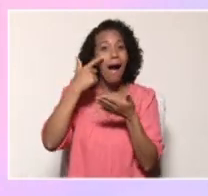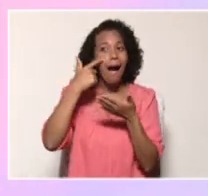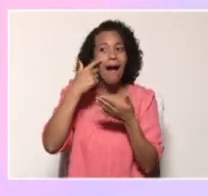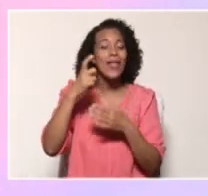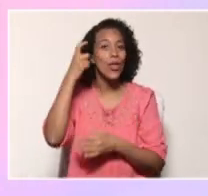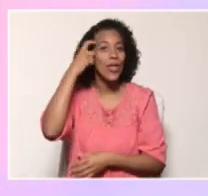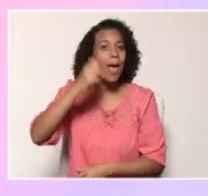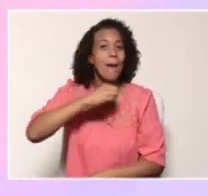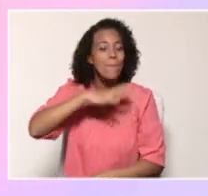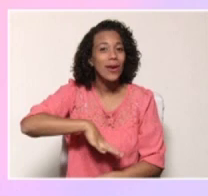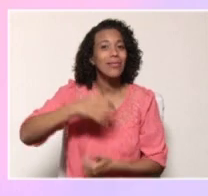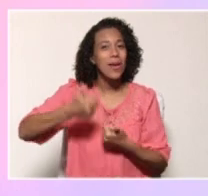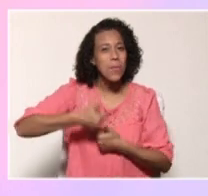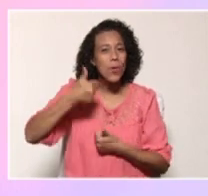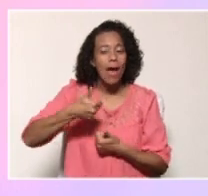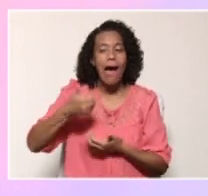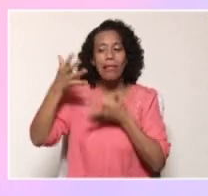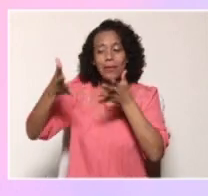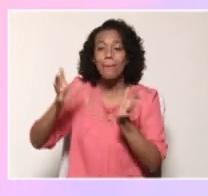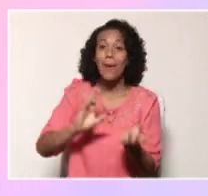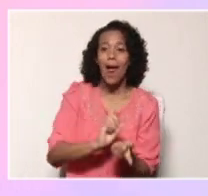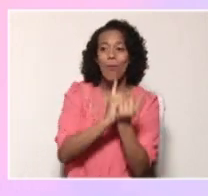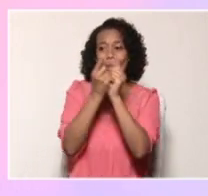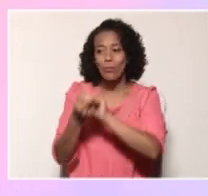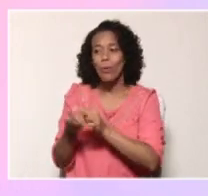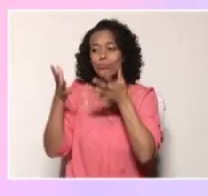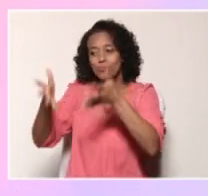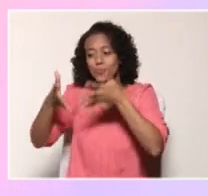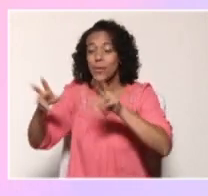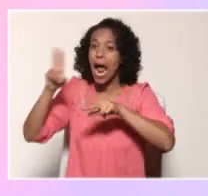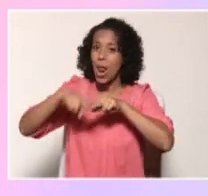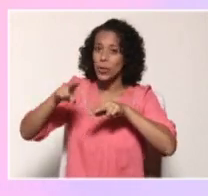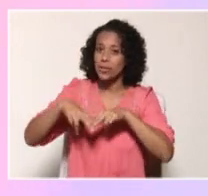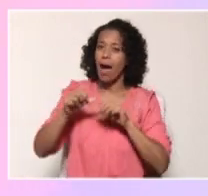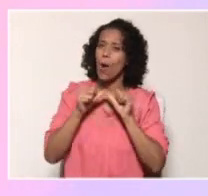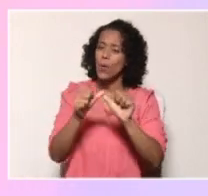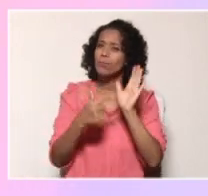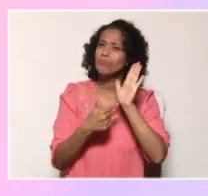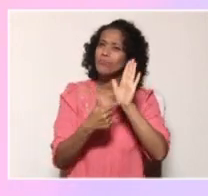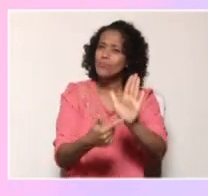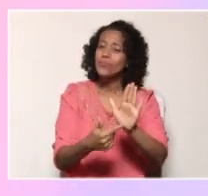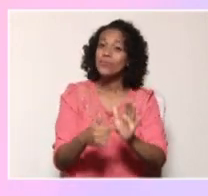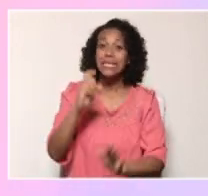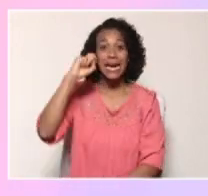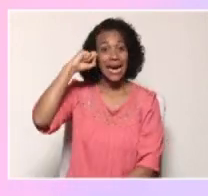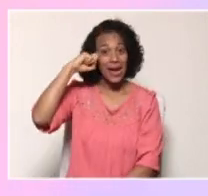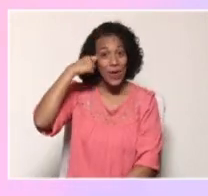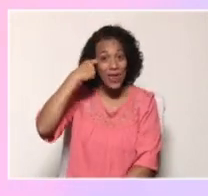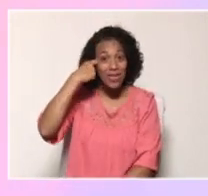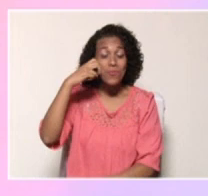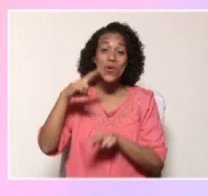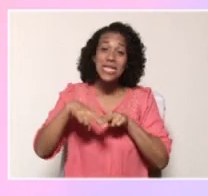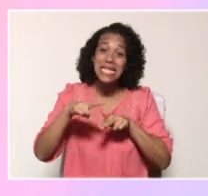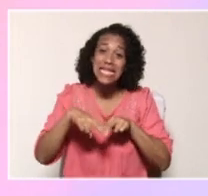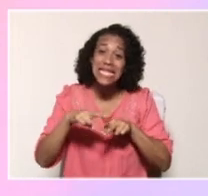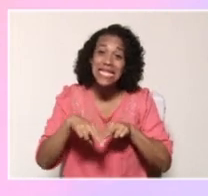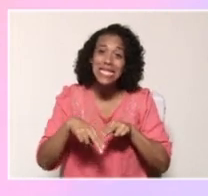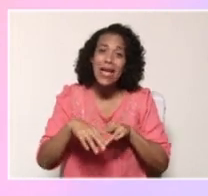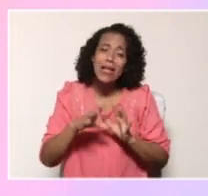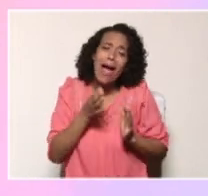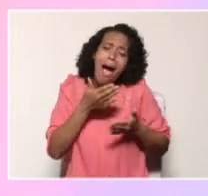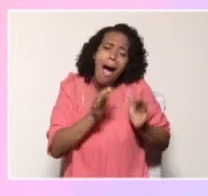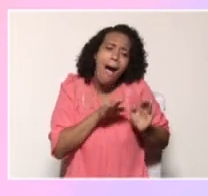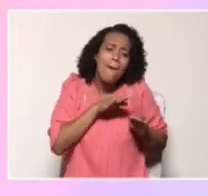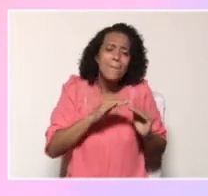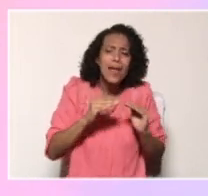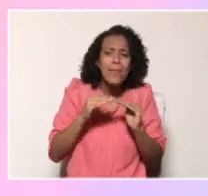las efemérides que les compartimos día a día. Por eso, a continuación, quiero que recordemos que nuestros niños y niñas están apenas